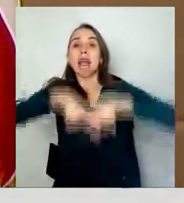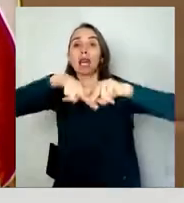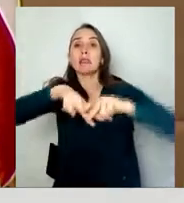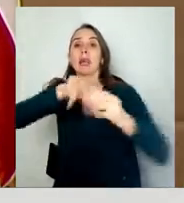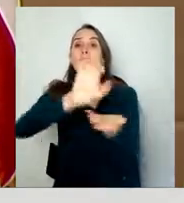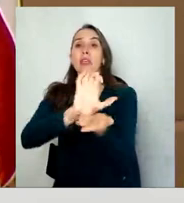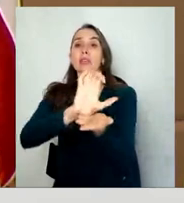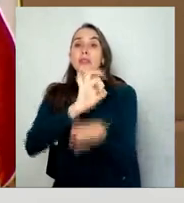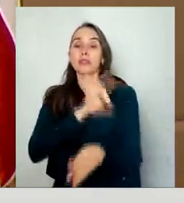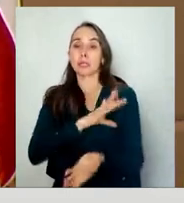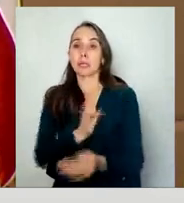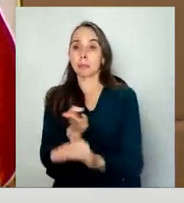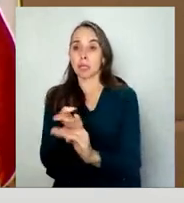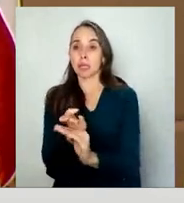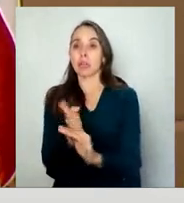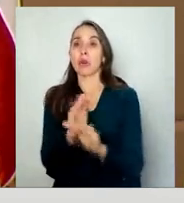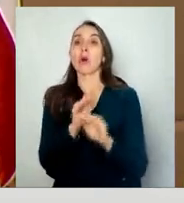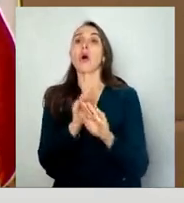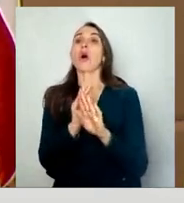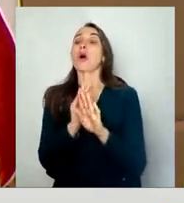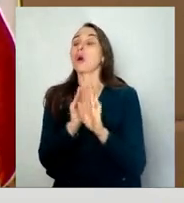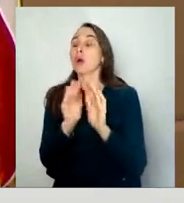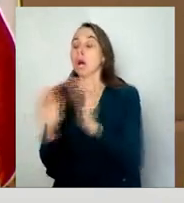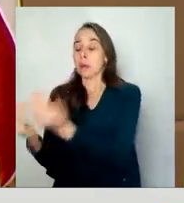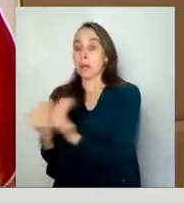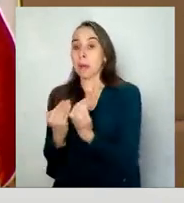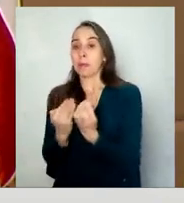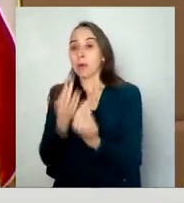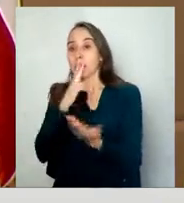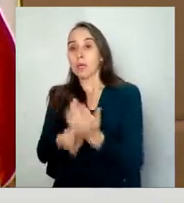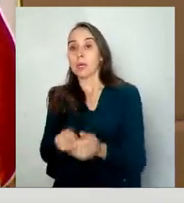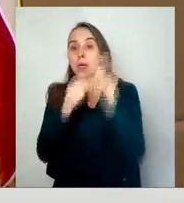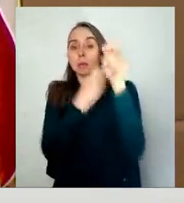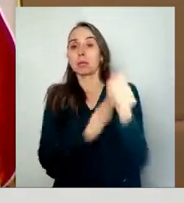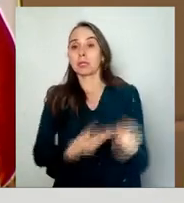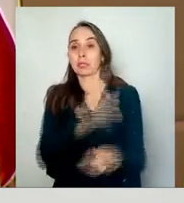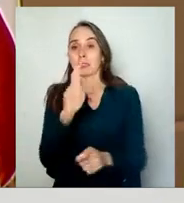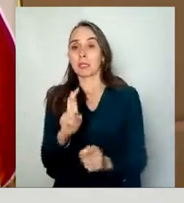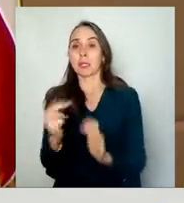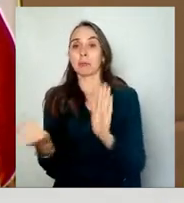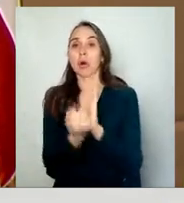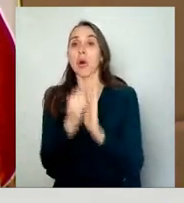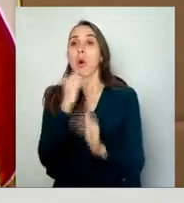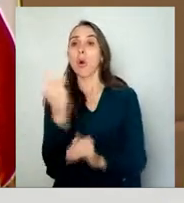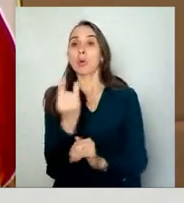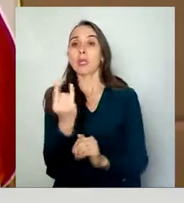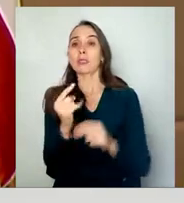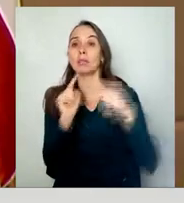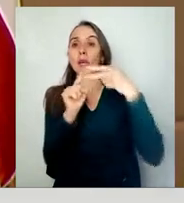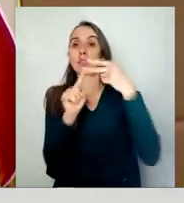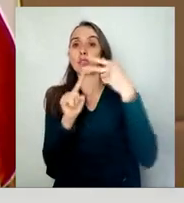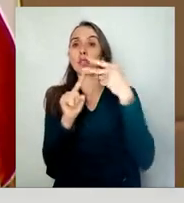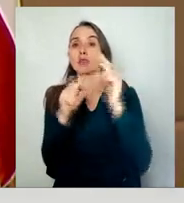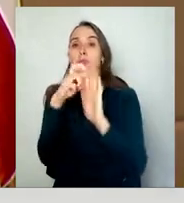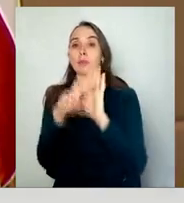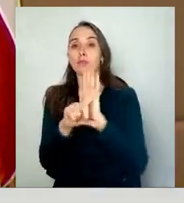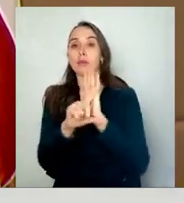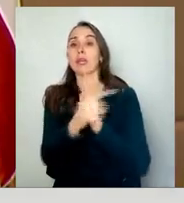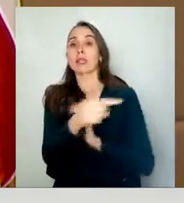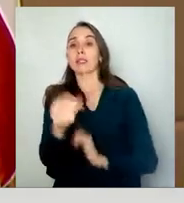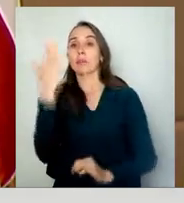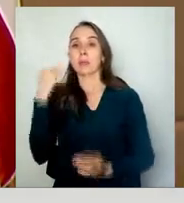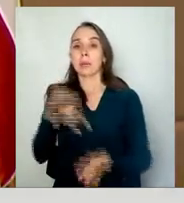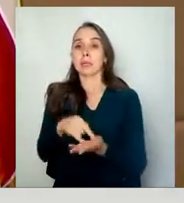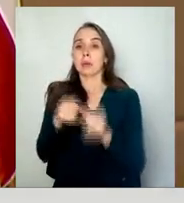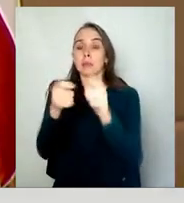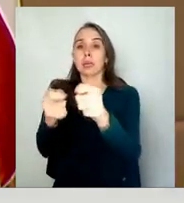el apoyo para que se oficie al presidente de la república Y para que le dé suma urgencia a dos proyectos que presenté la semana pasada y que se ponga